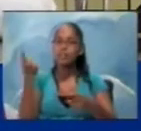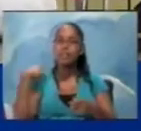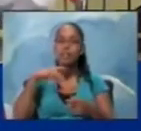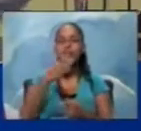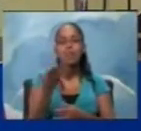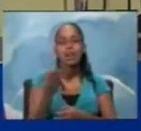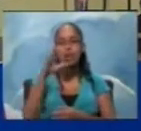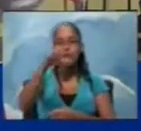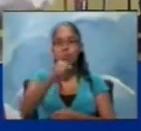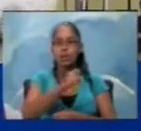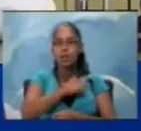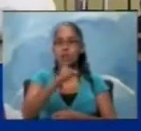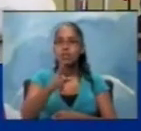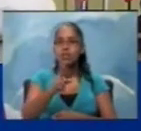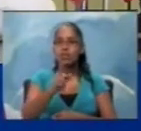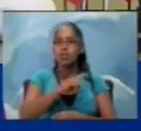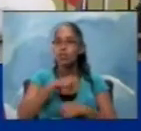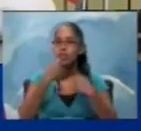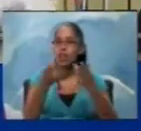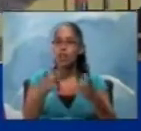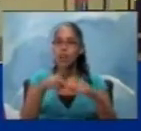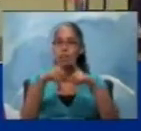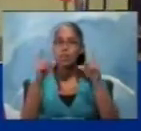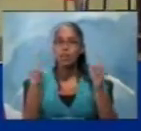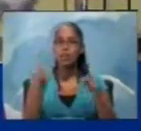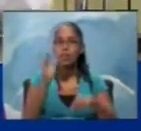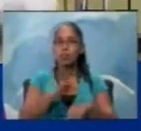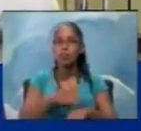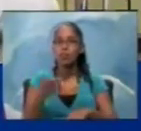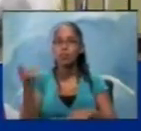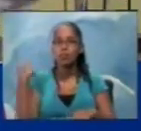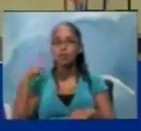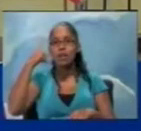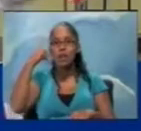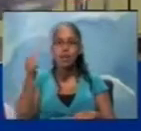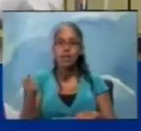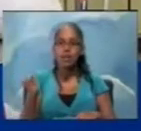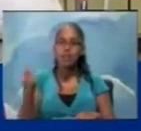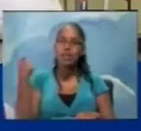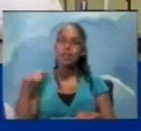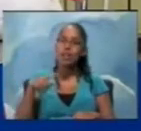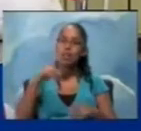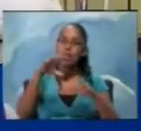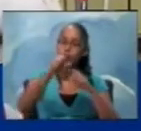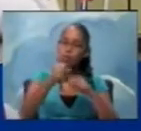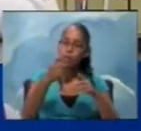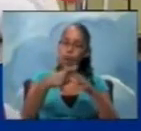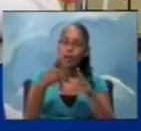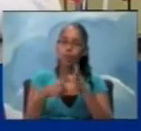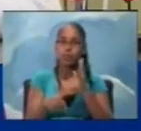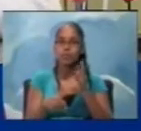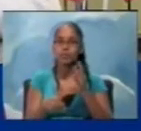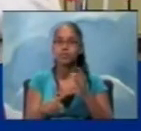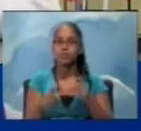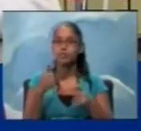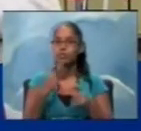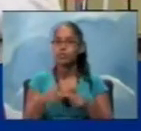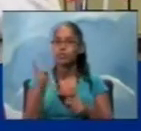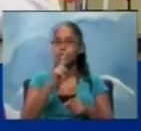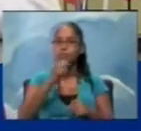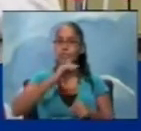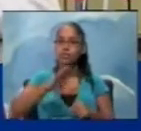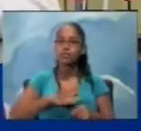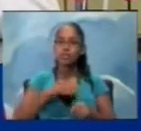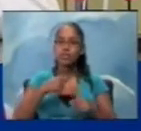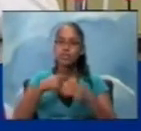comprarle. Esos guajiros no regalan las empanadas, porque para hacerlas tienen que comprar las bromas. Pero no se pueden vender